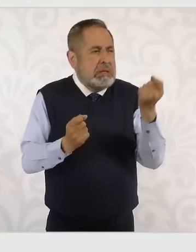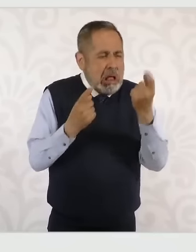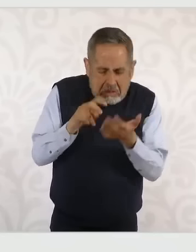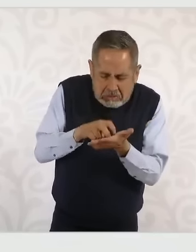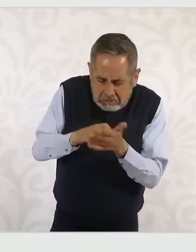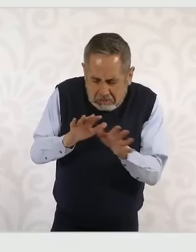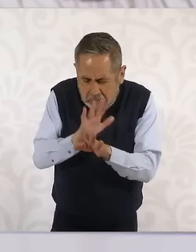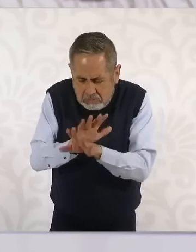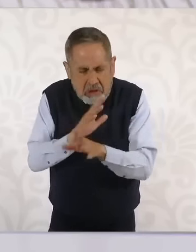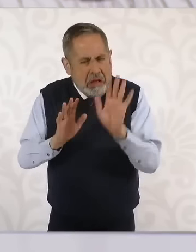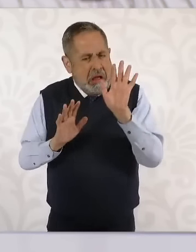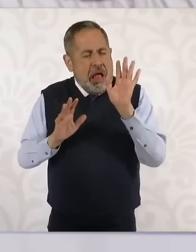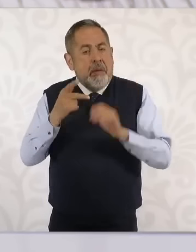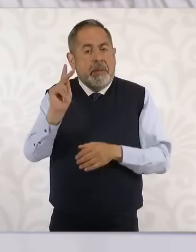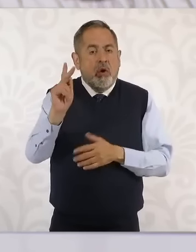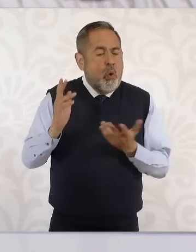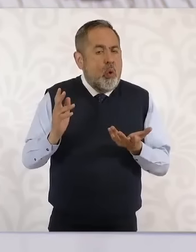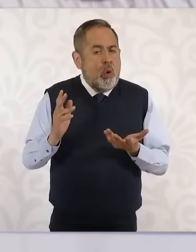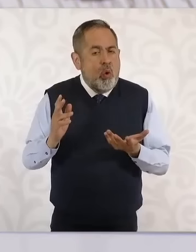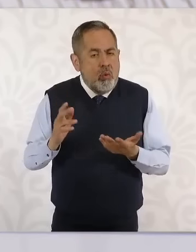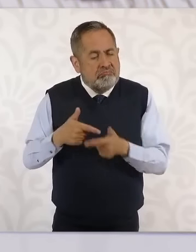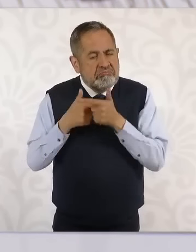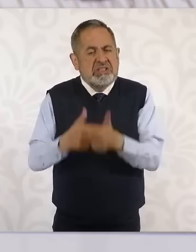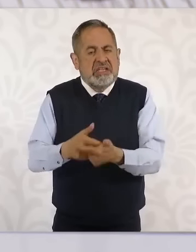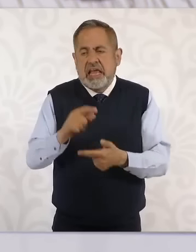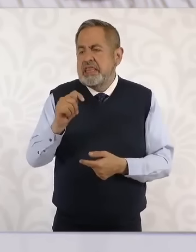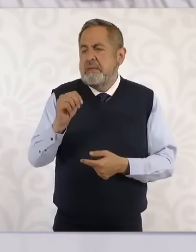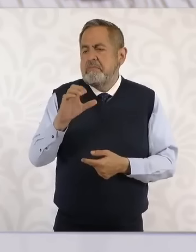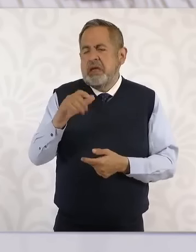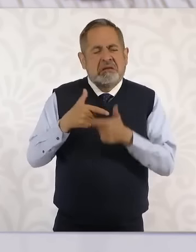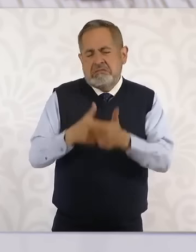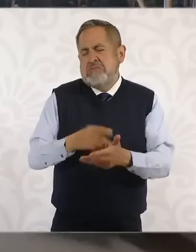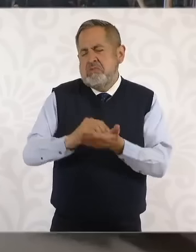variaciones, pero que va a seguir existiendo este